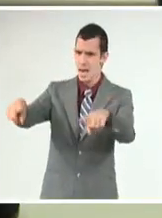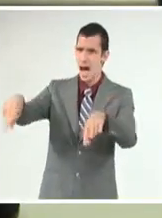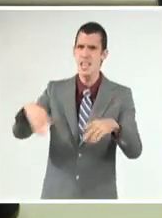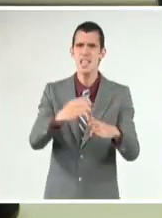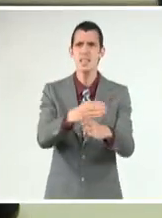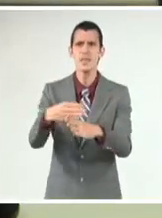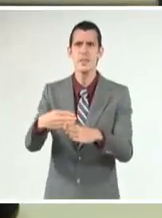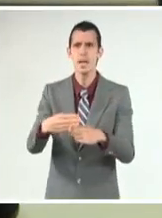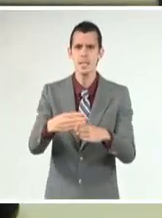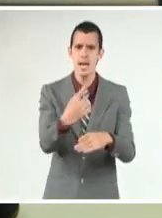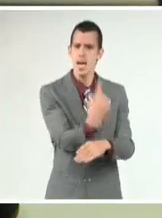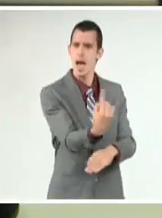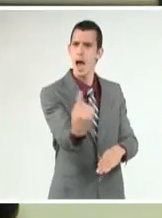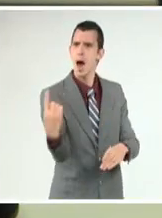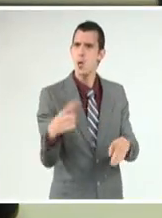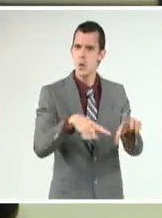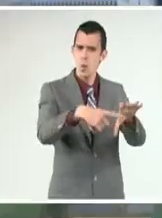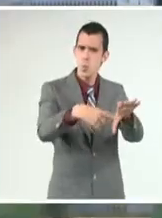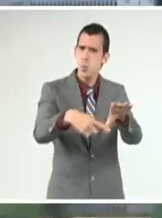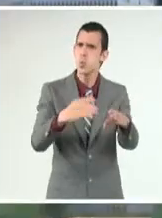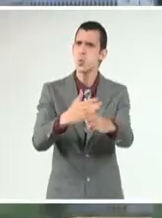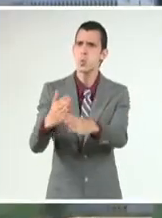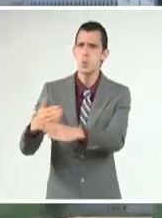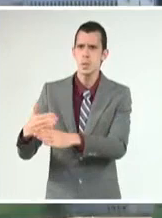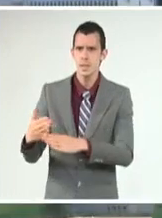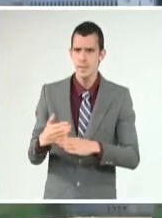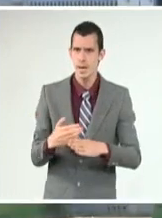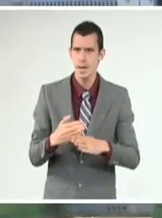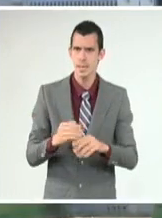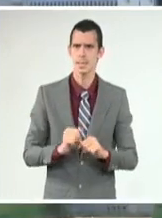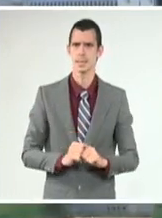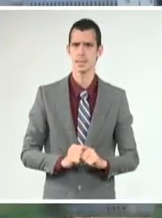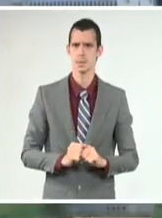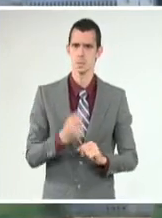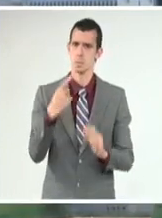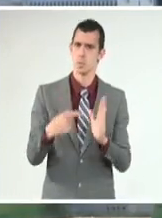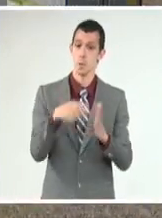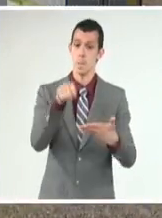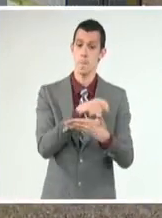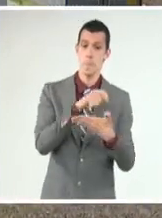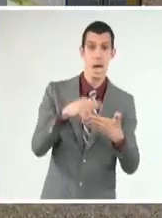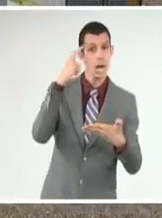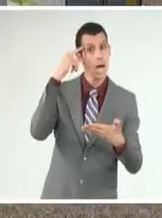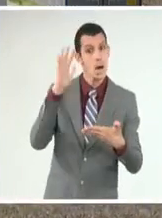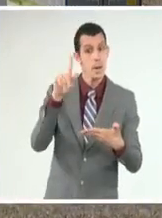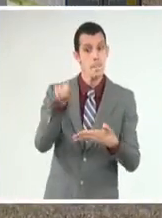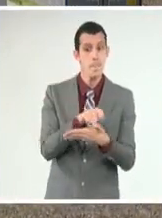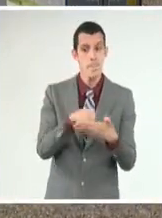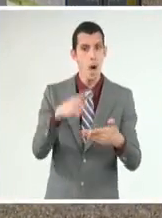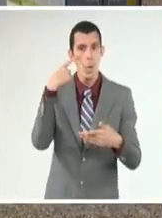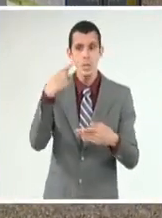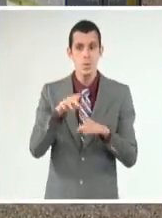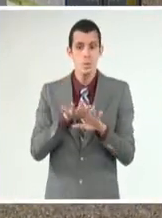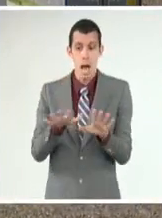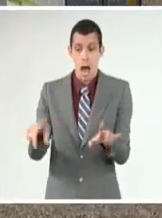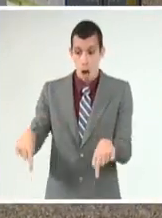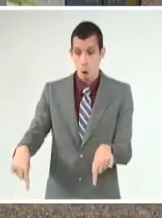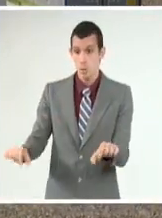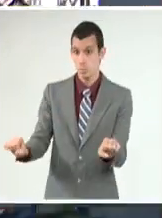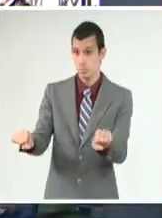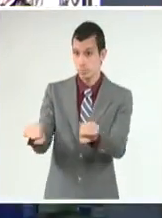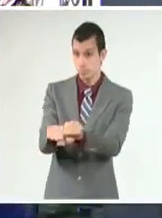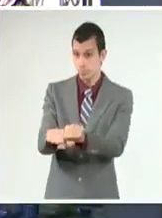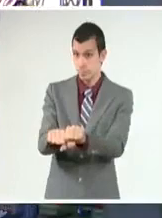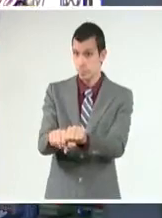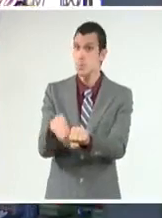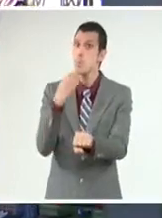está planificada y en desarrollo esa estrategia igualmente para recuperar capacidades,